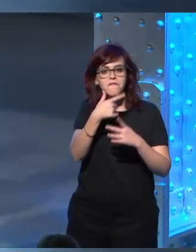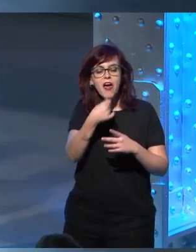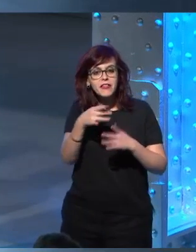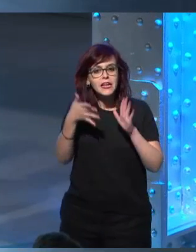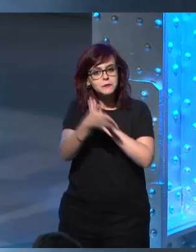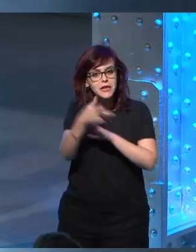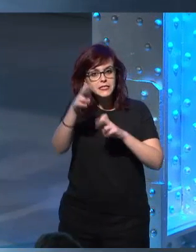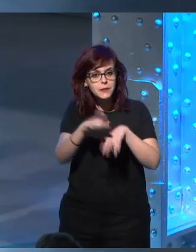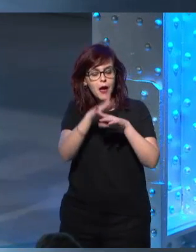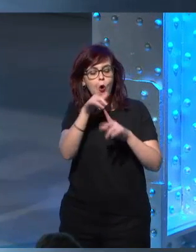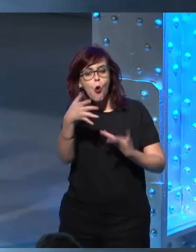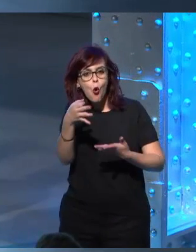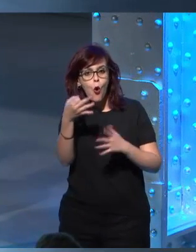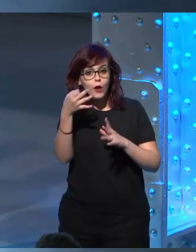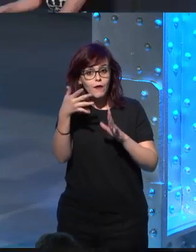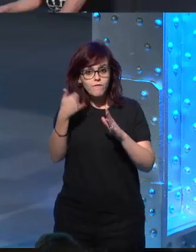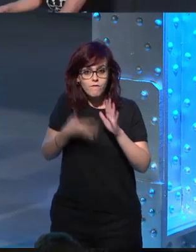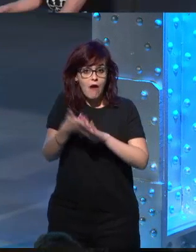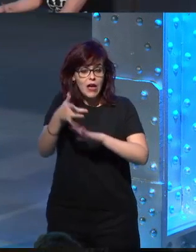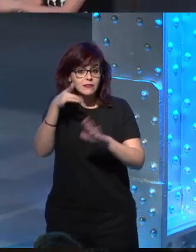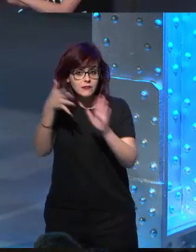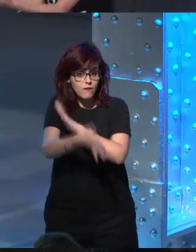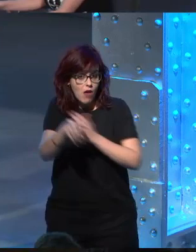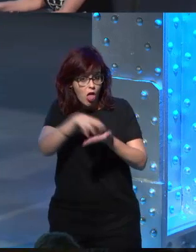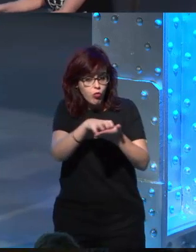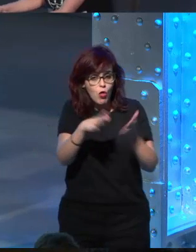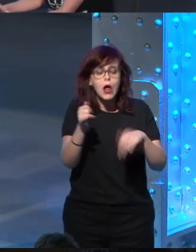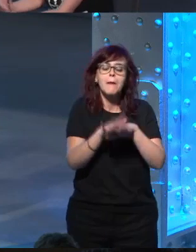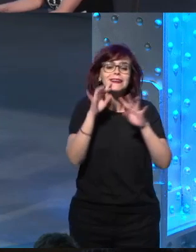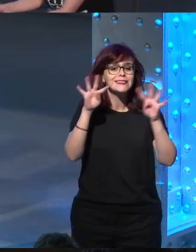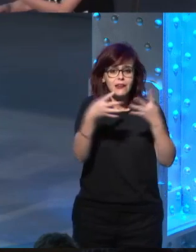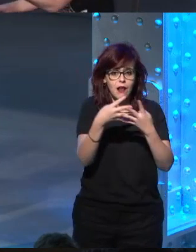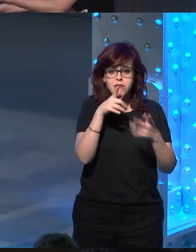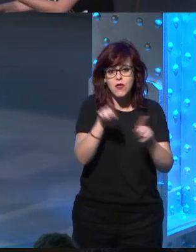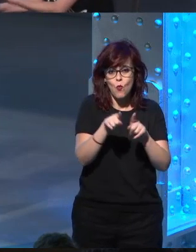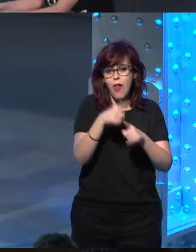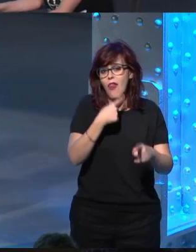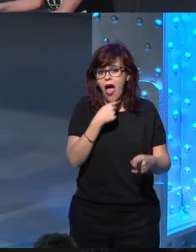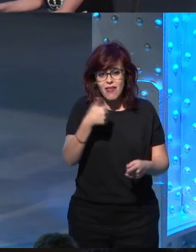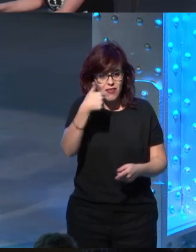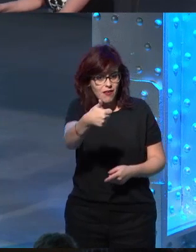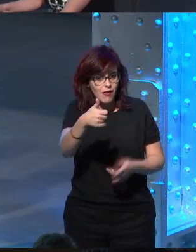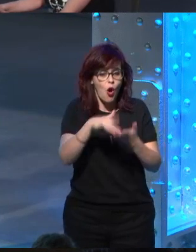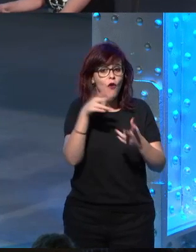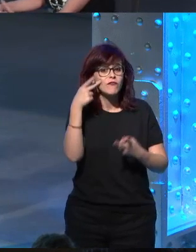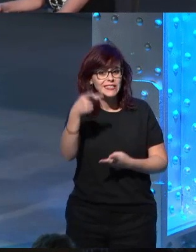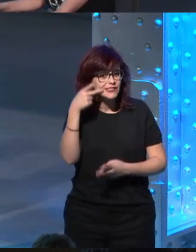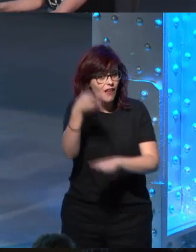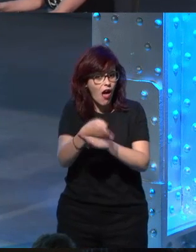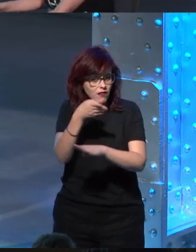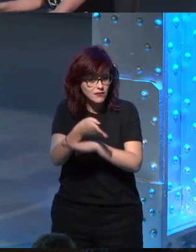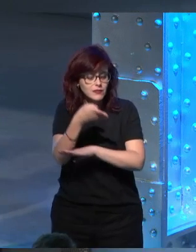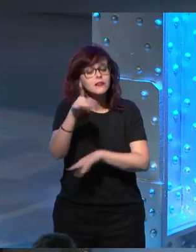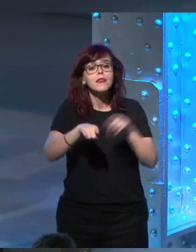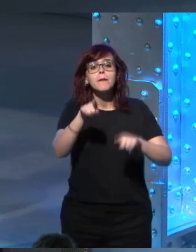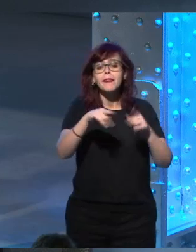que esto es, como estamos, es Internet, esto funciona por likes, por visitas y tal. Entonces, independientemente